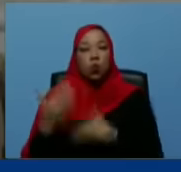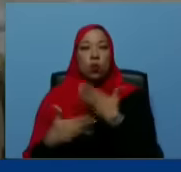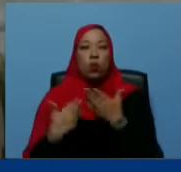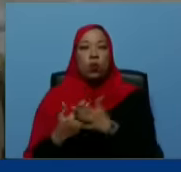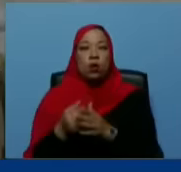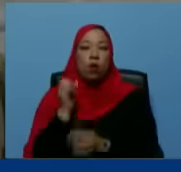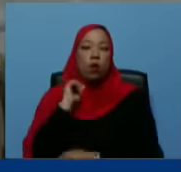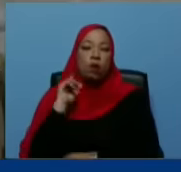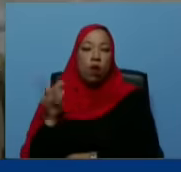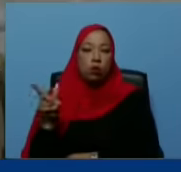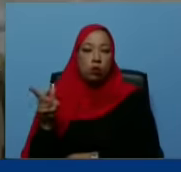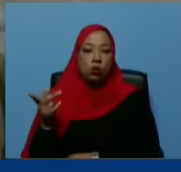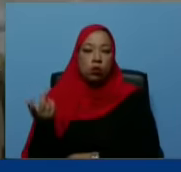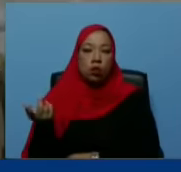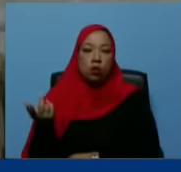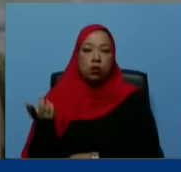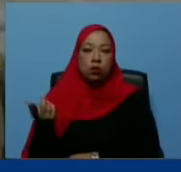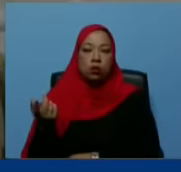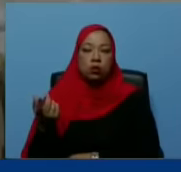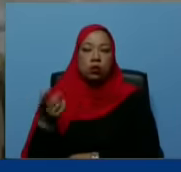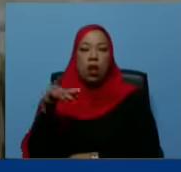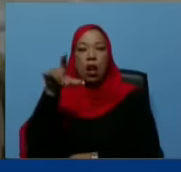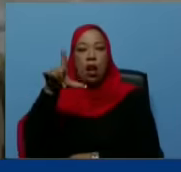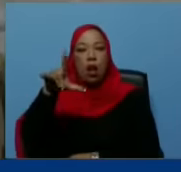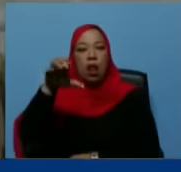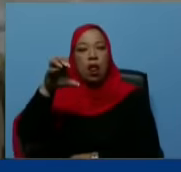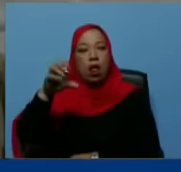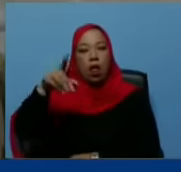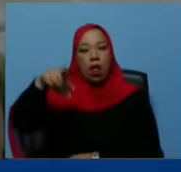es famosa, La Le Pons.